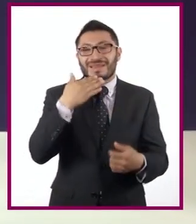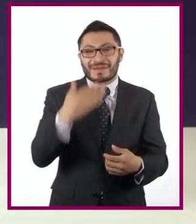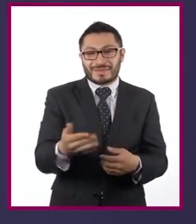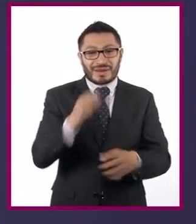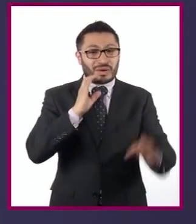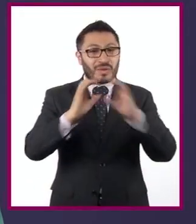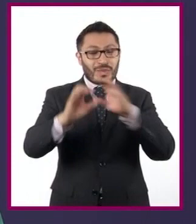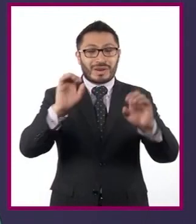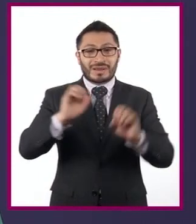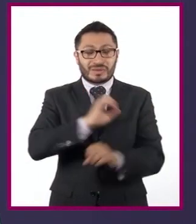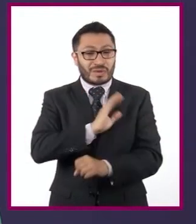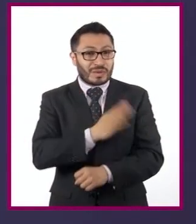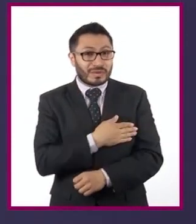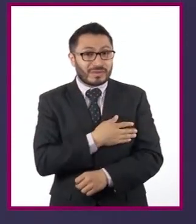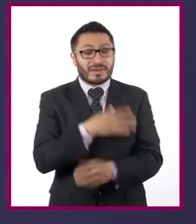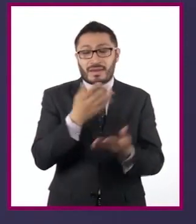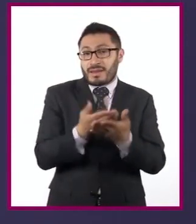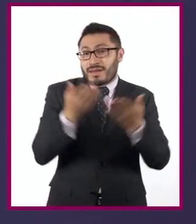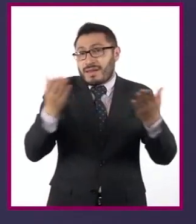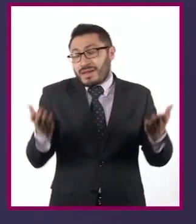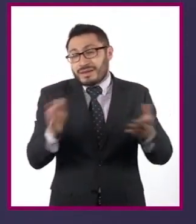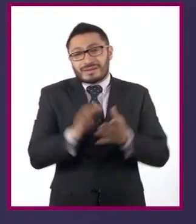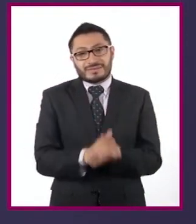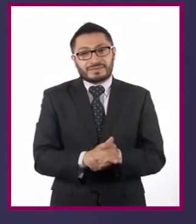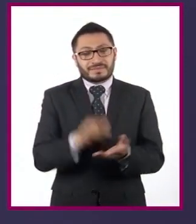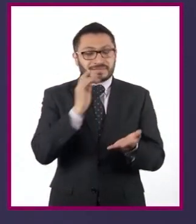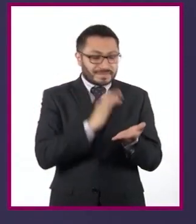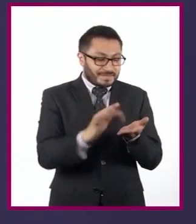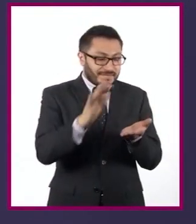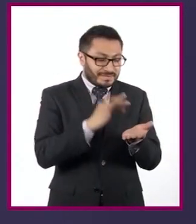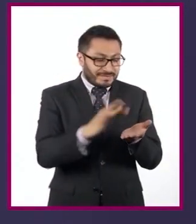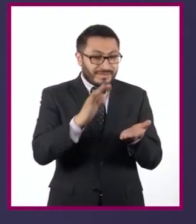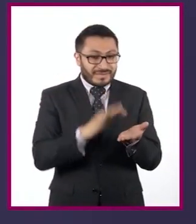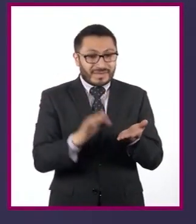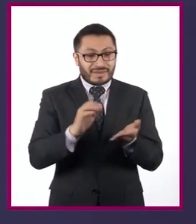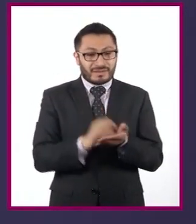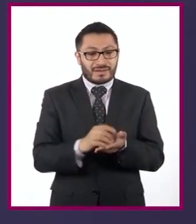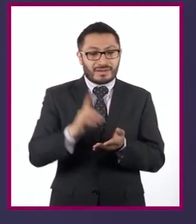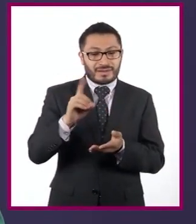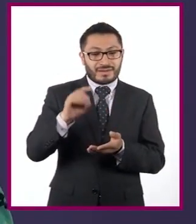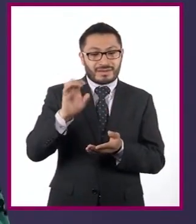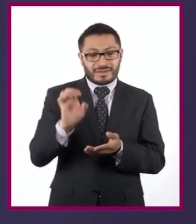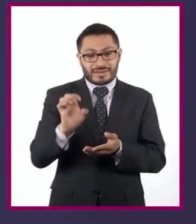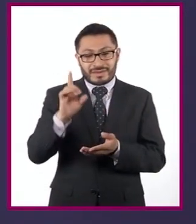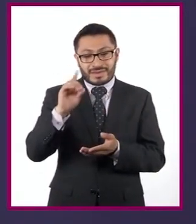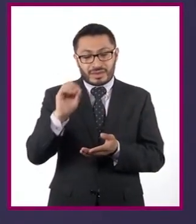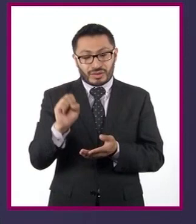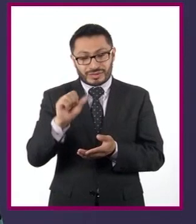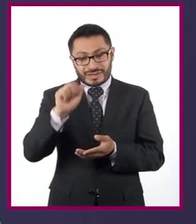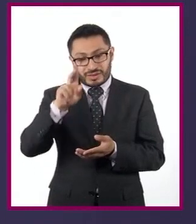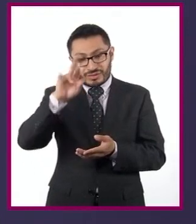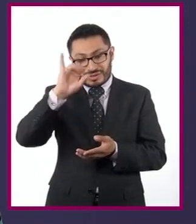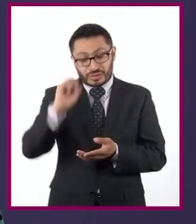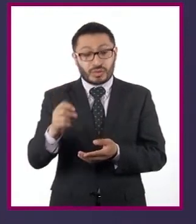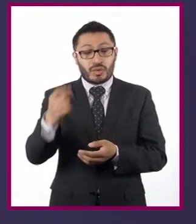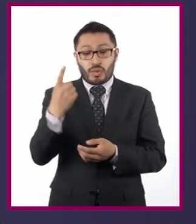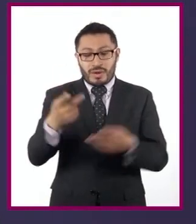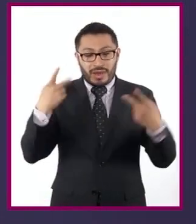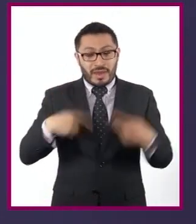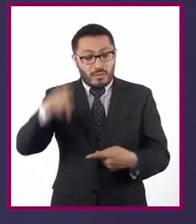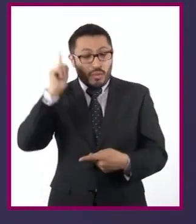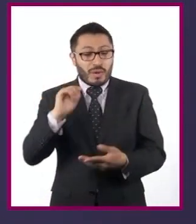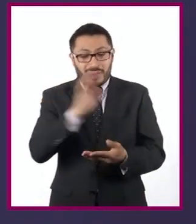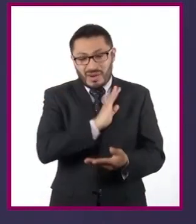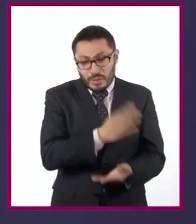español. Ahora escuchemos y sigamos la lectura de dos audios. Uno de una española, quien lee para ustedes